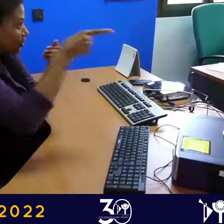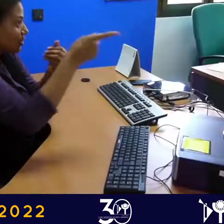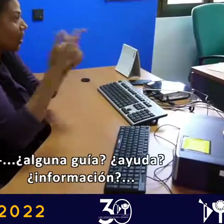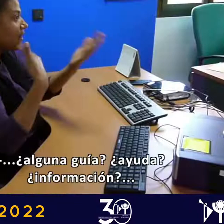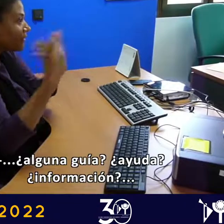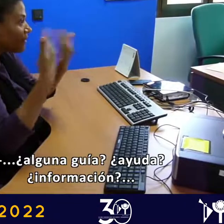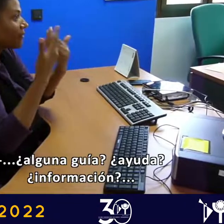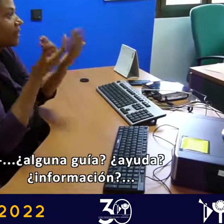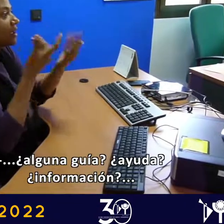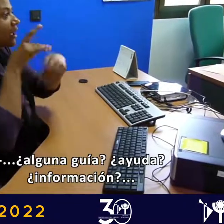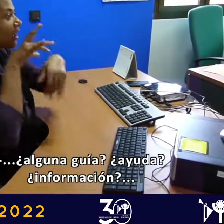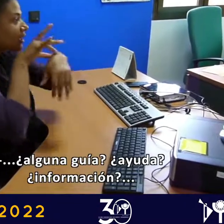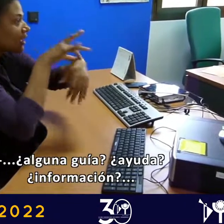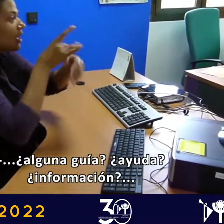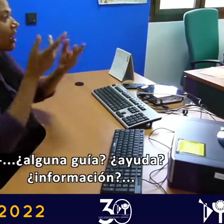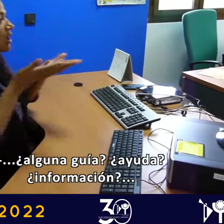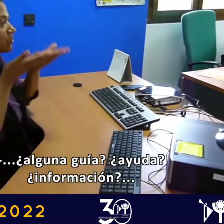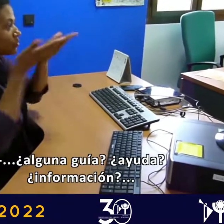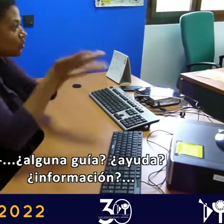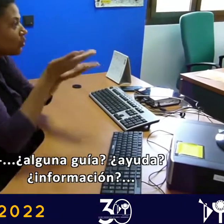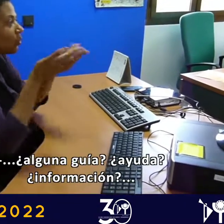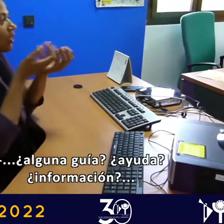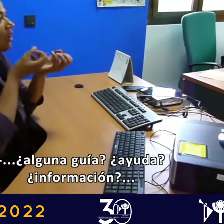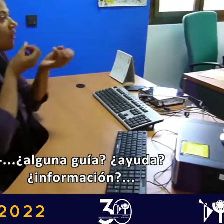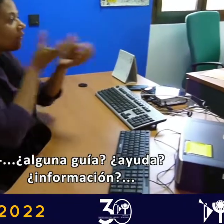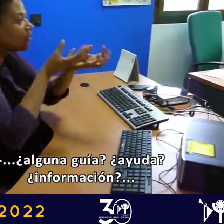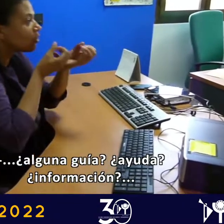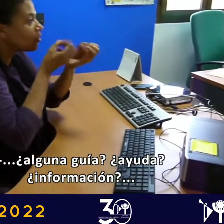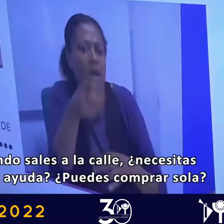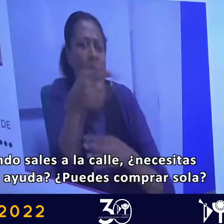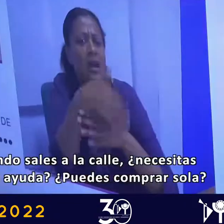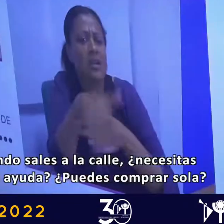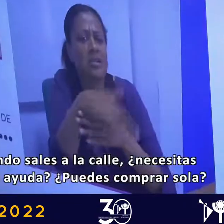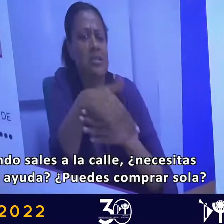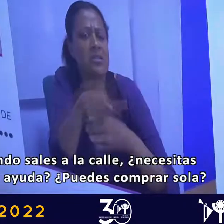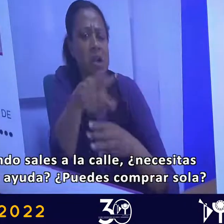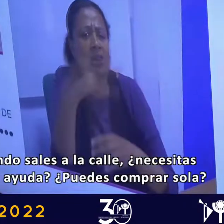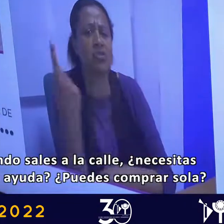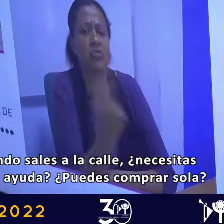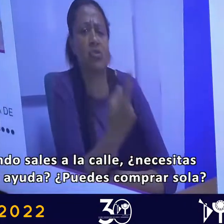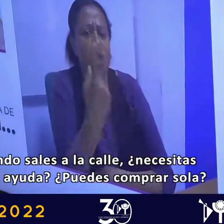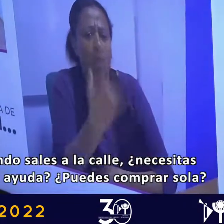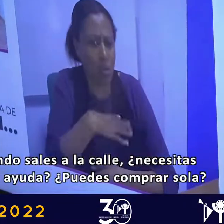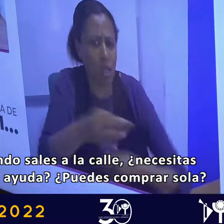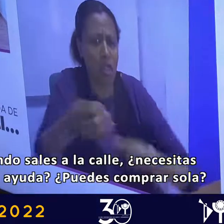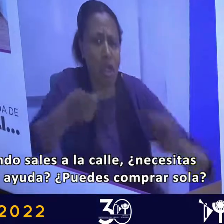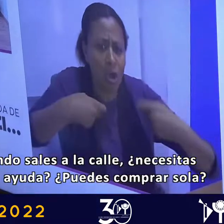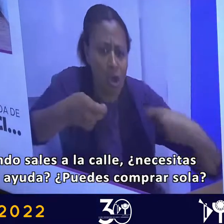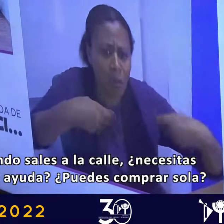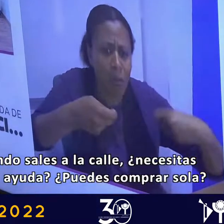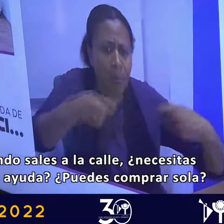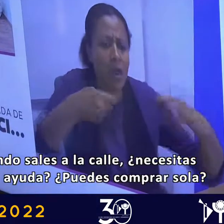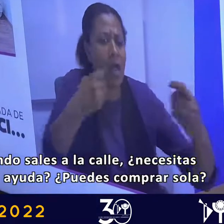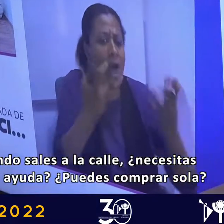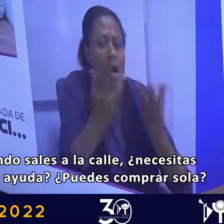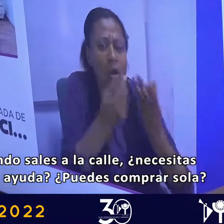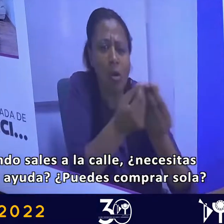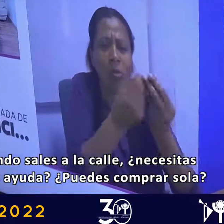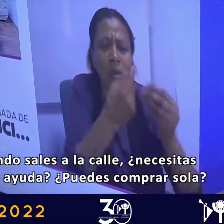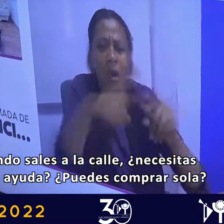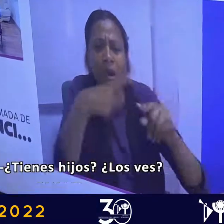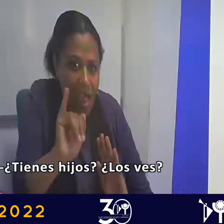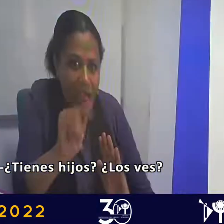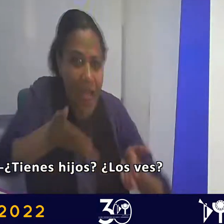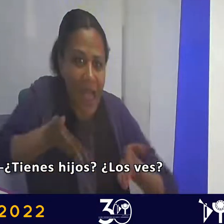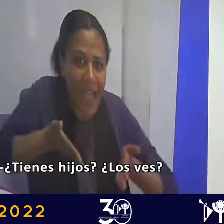museos alguna guía ayuda información cuando sales a la calle necesitas alguna ayuda puedes